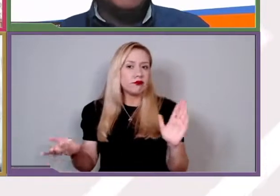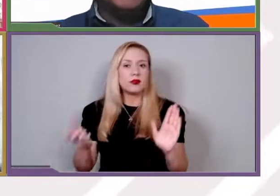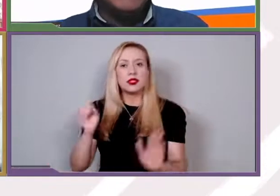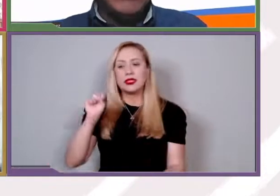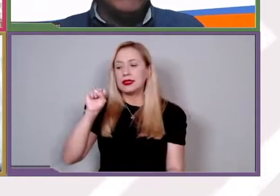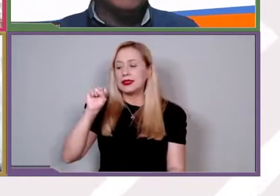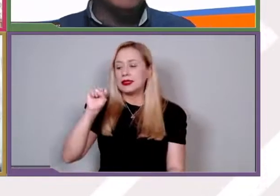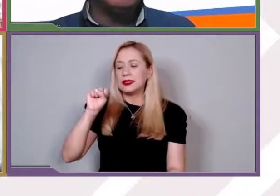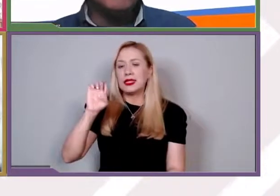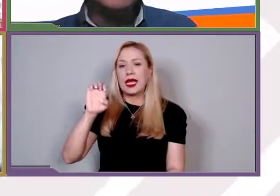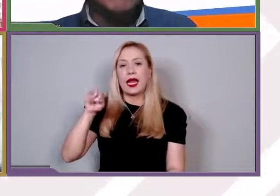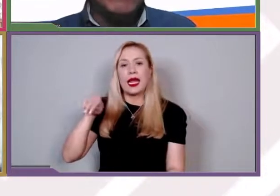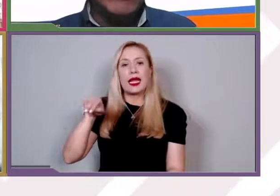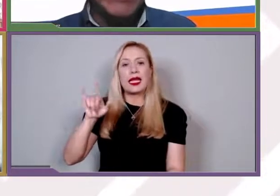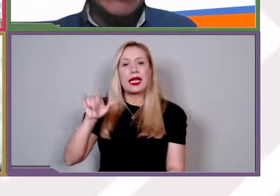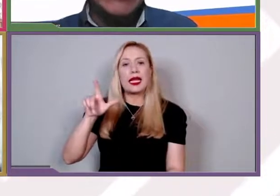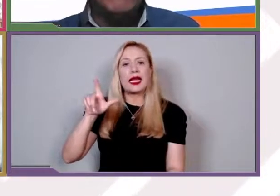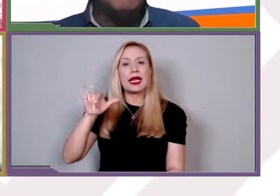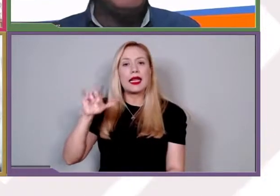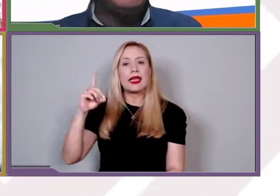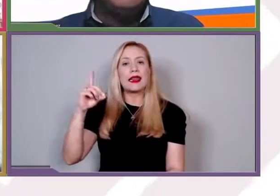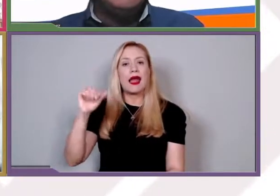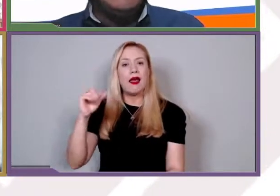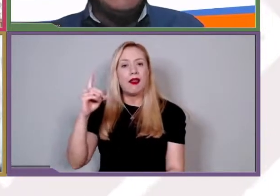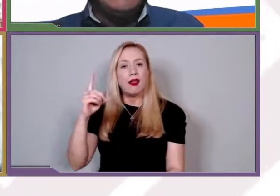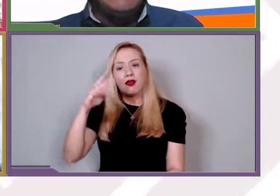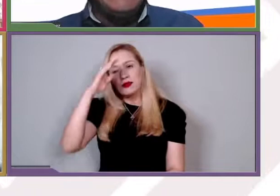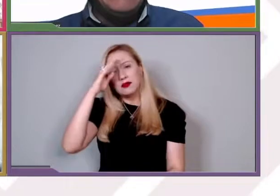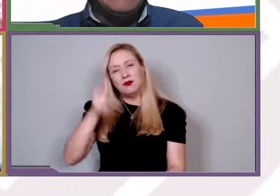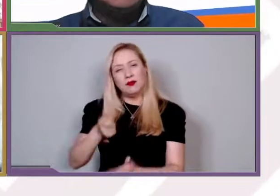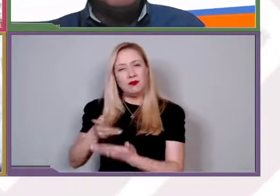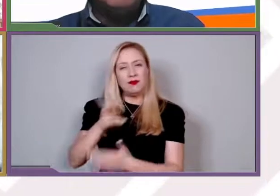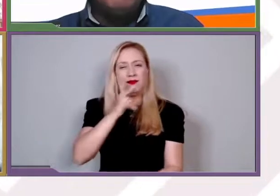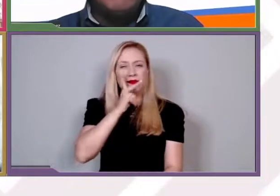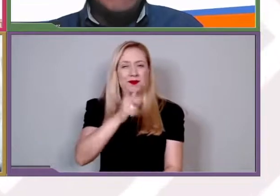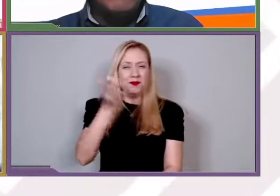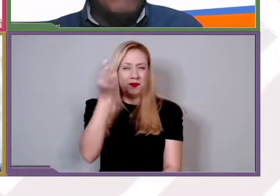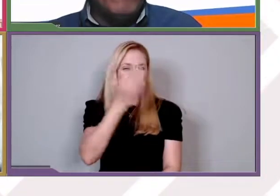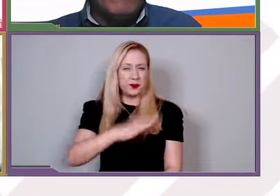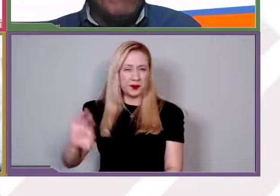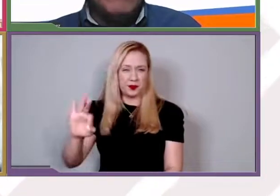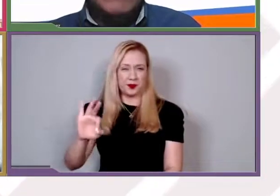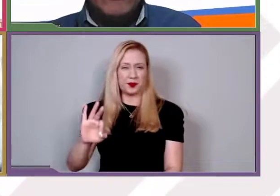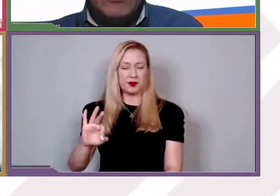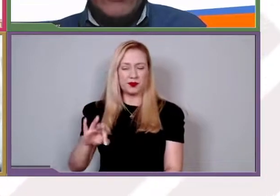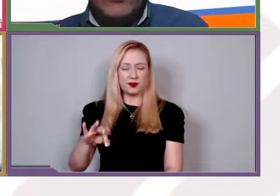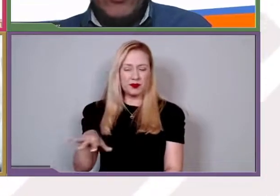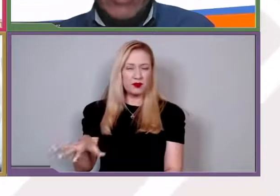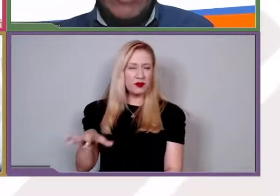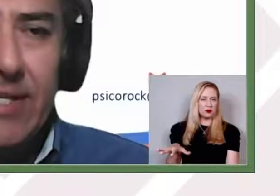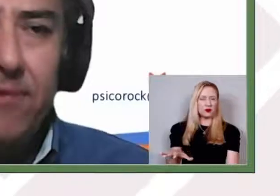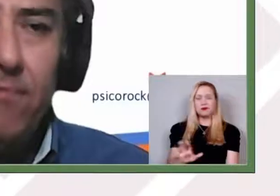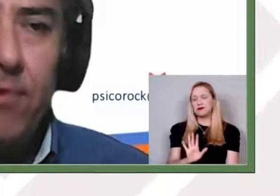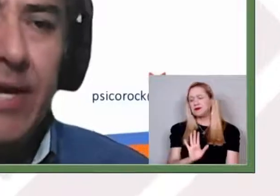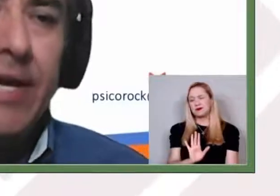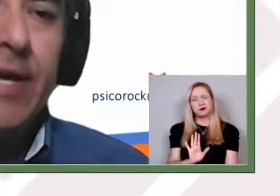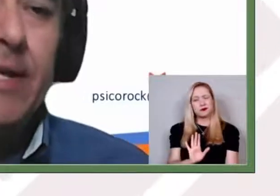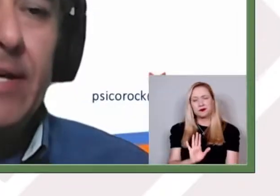siempre se ha asociado como un término negativo, esto fue conforme fue avanzando la historia